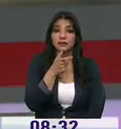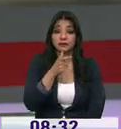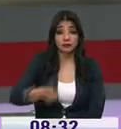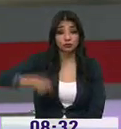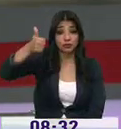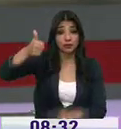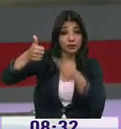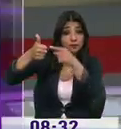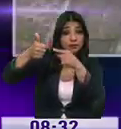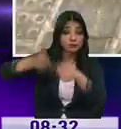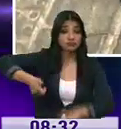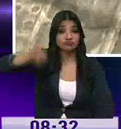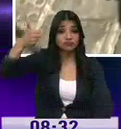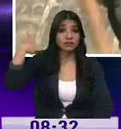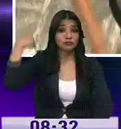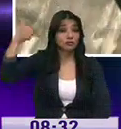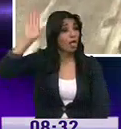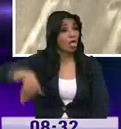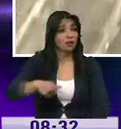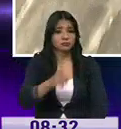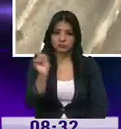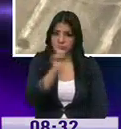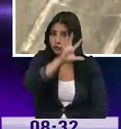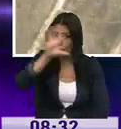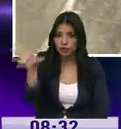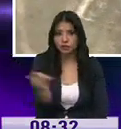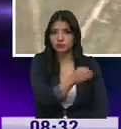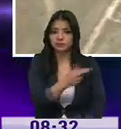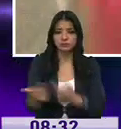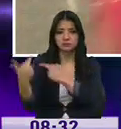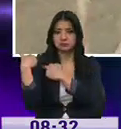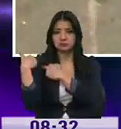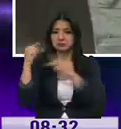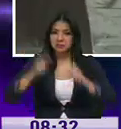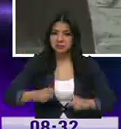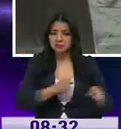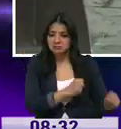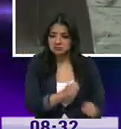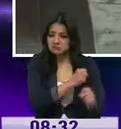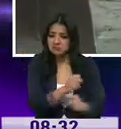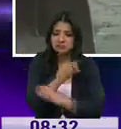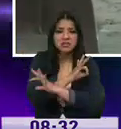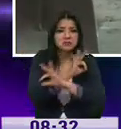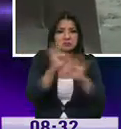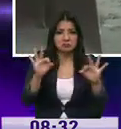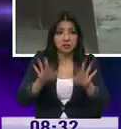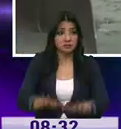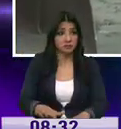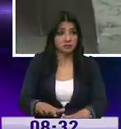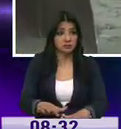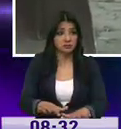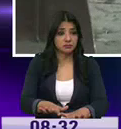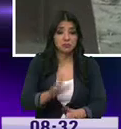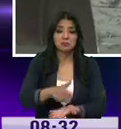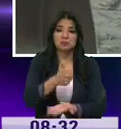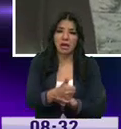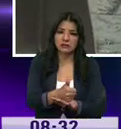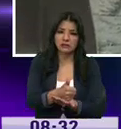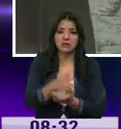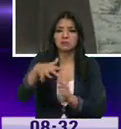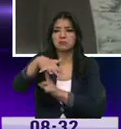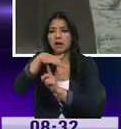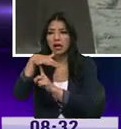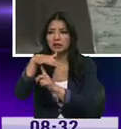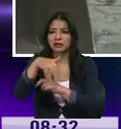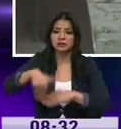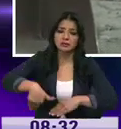recae en las autoridades o el alcalde, recae en nosotros. Las mingas de limpieza, no solamente en este caso en la plaza, sino en nuestras calles,